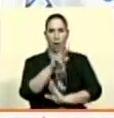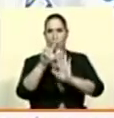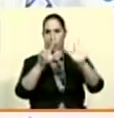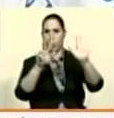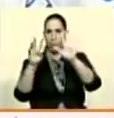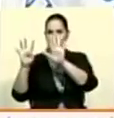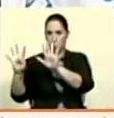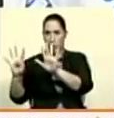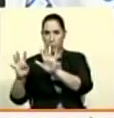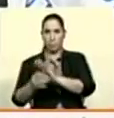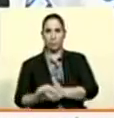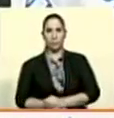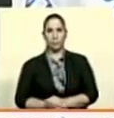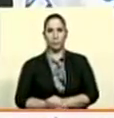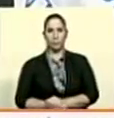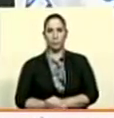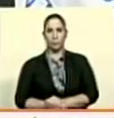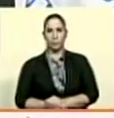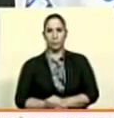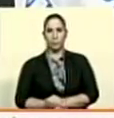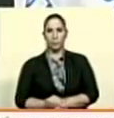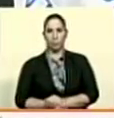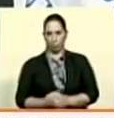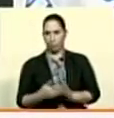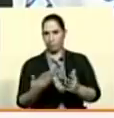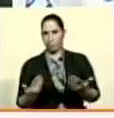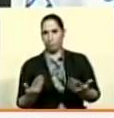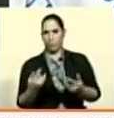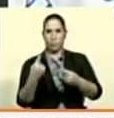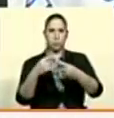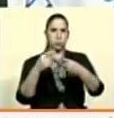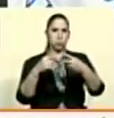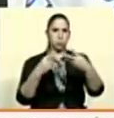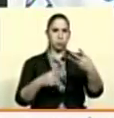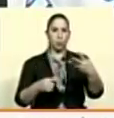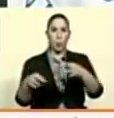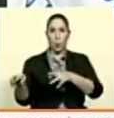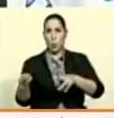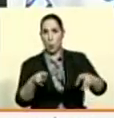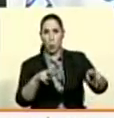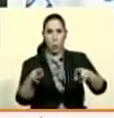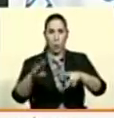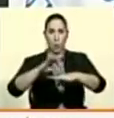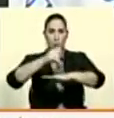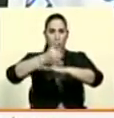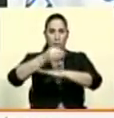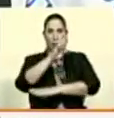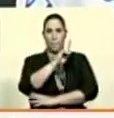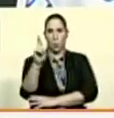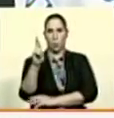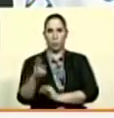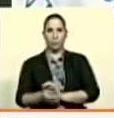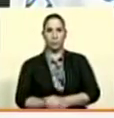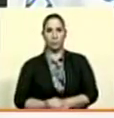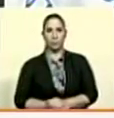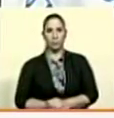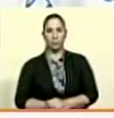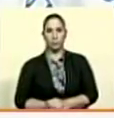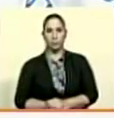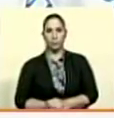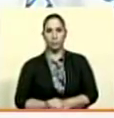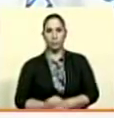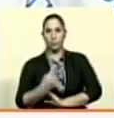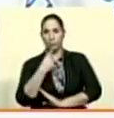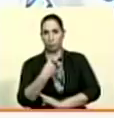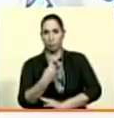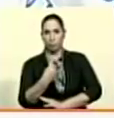289 las siguientes atribuciones a la Contraloría General de la República, entre las que se